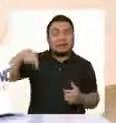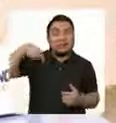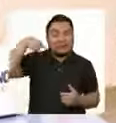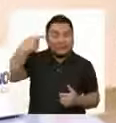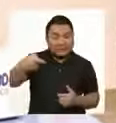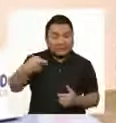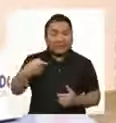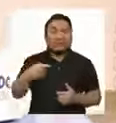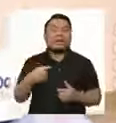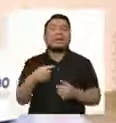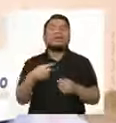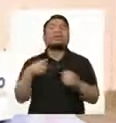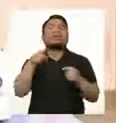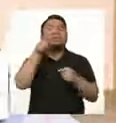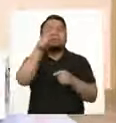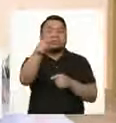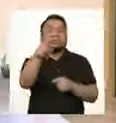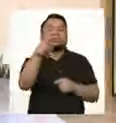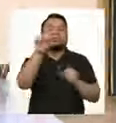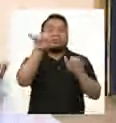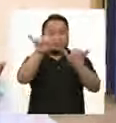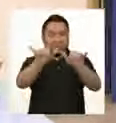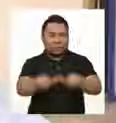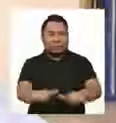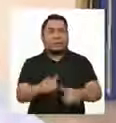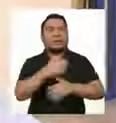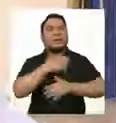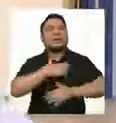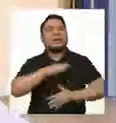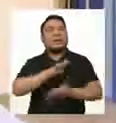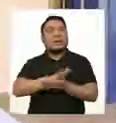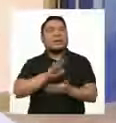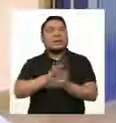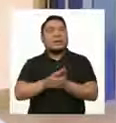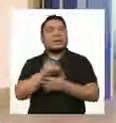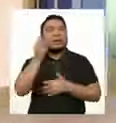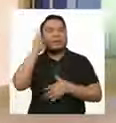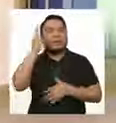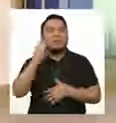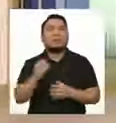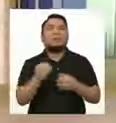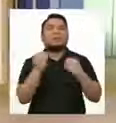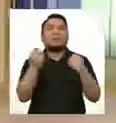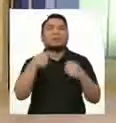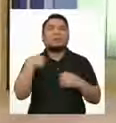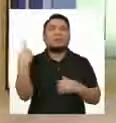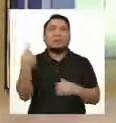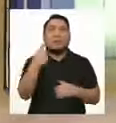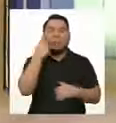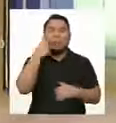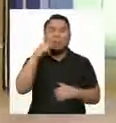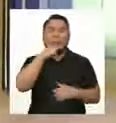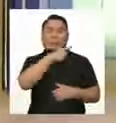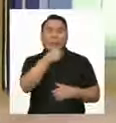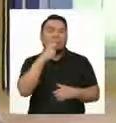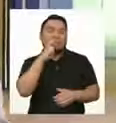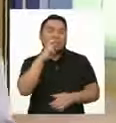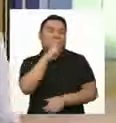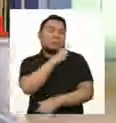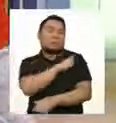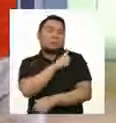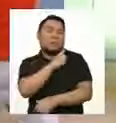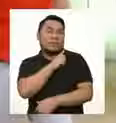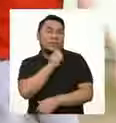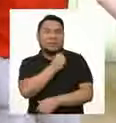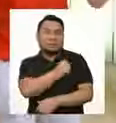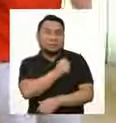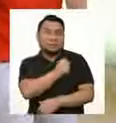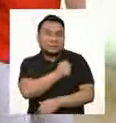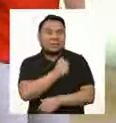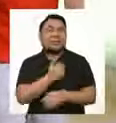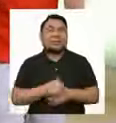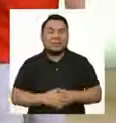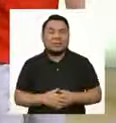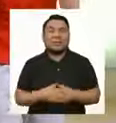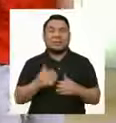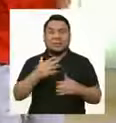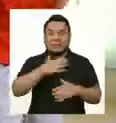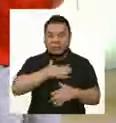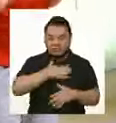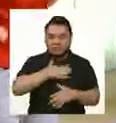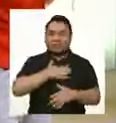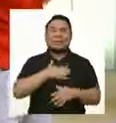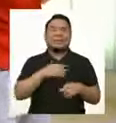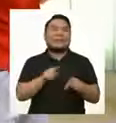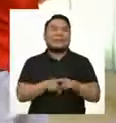siguiente bloque, usted quédese tranquilo, profesor, porque las chicas y chicos de primero de secundaria y